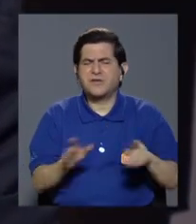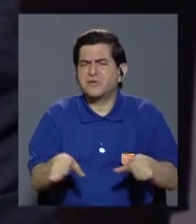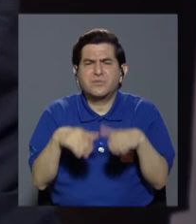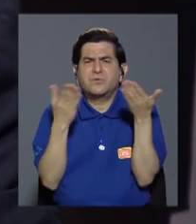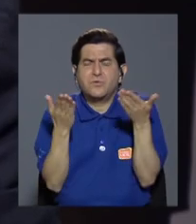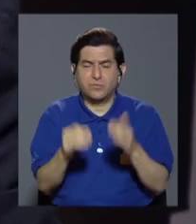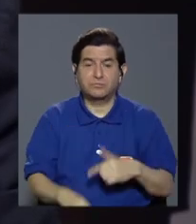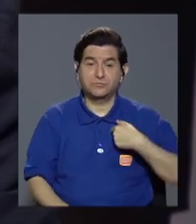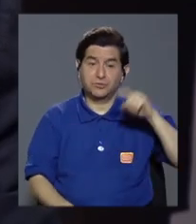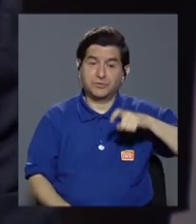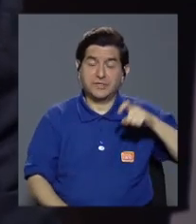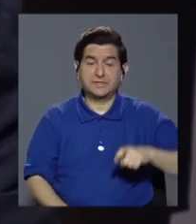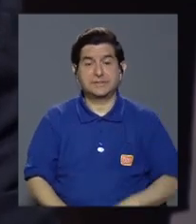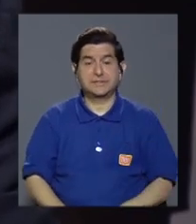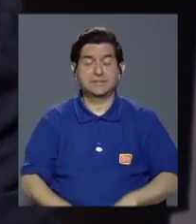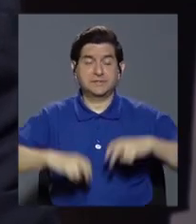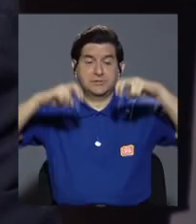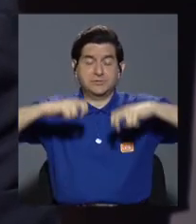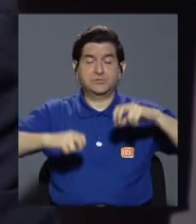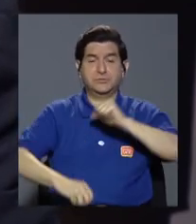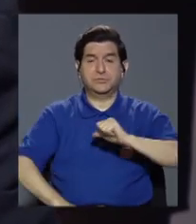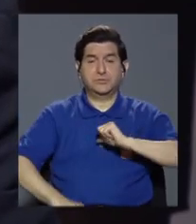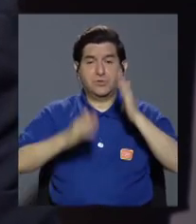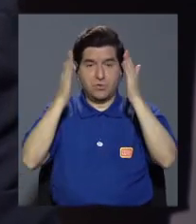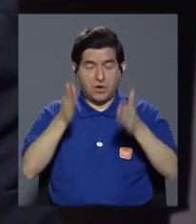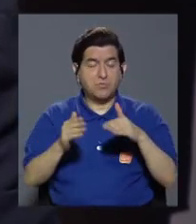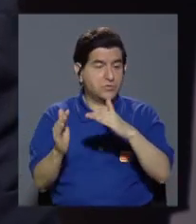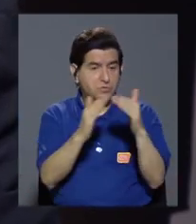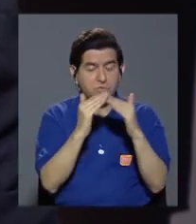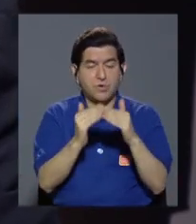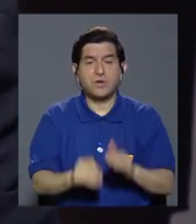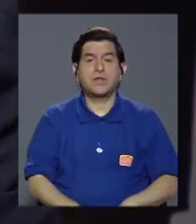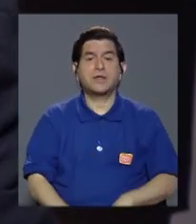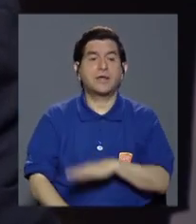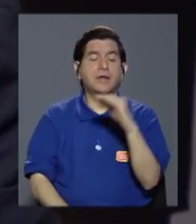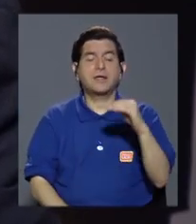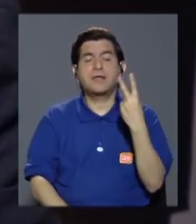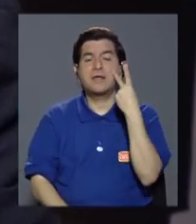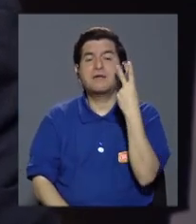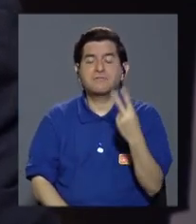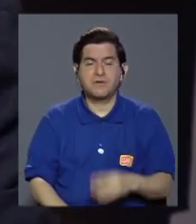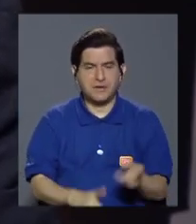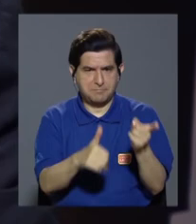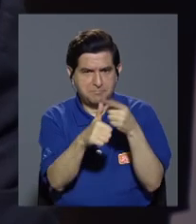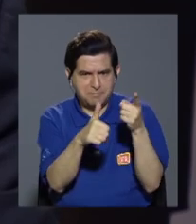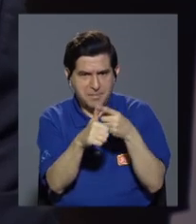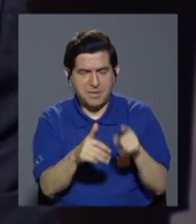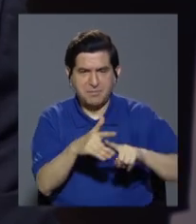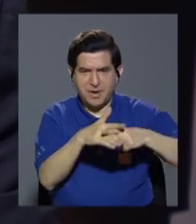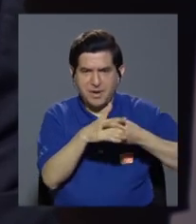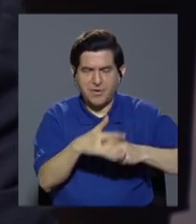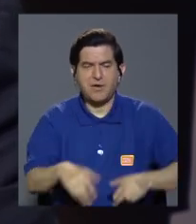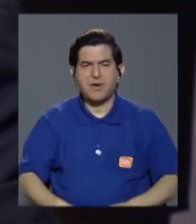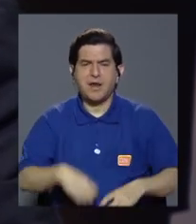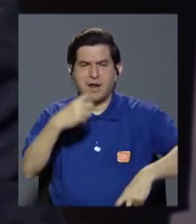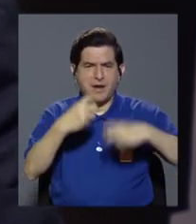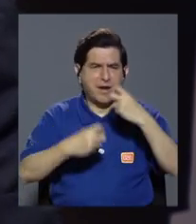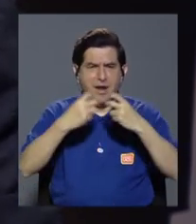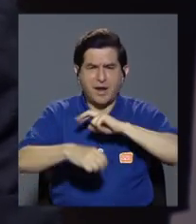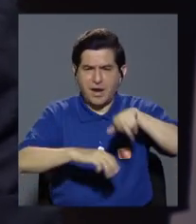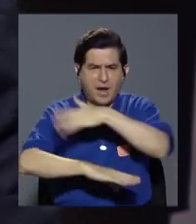tengo que sentarme con las autoridades tradicionales de esos pueblos y sentarme como podemos primero reparar el daño a la naturaleza